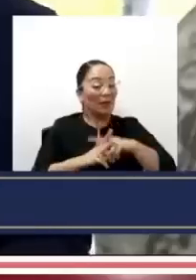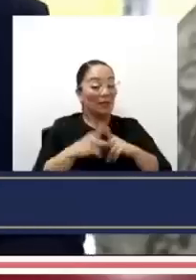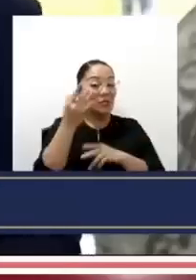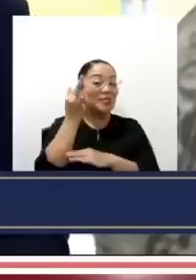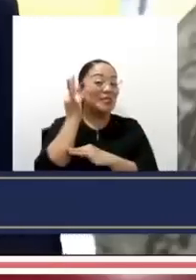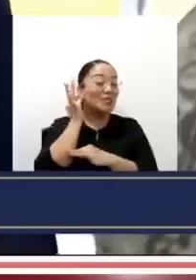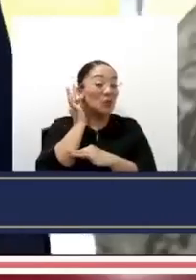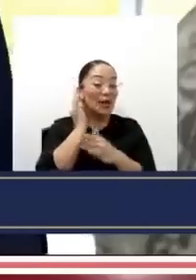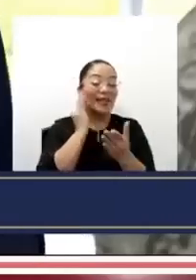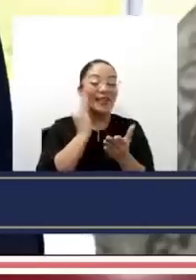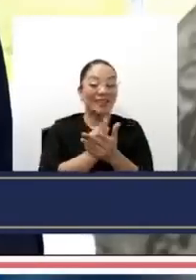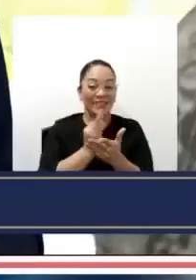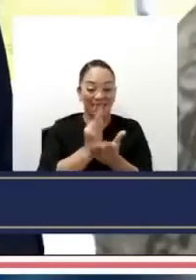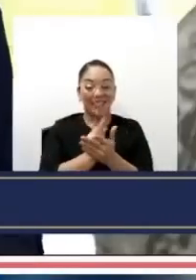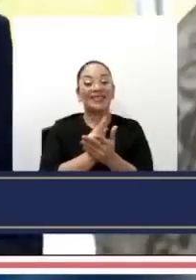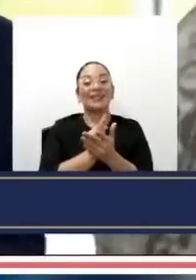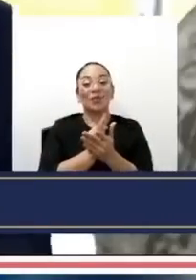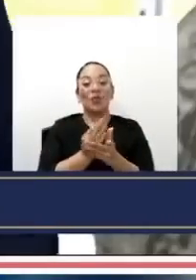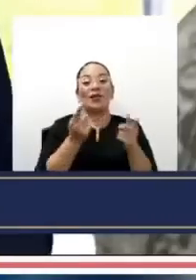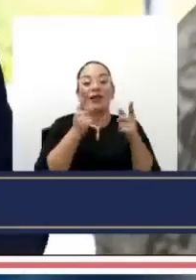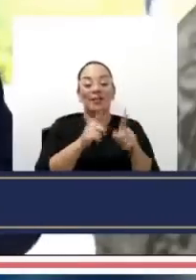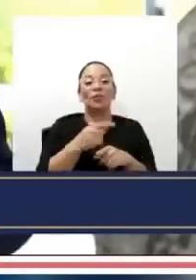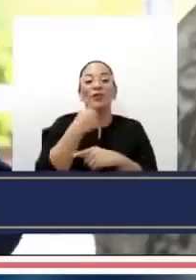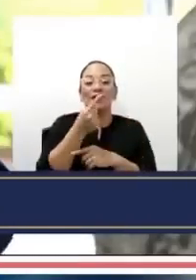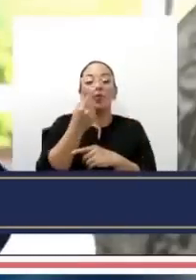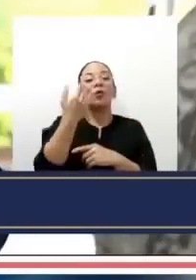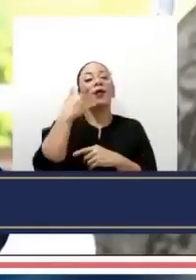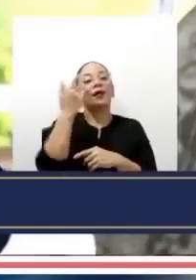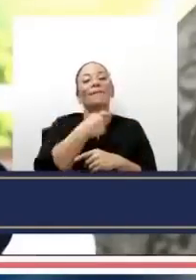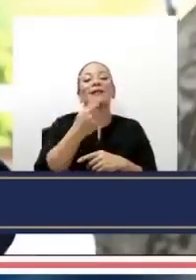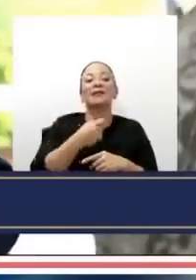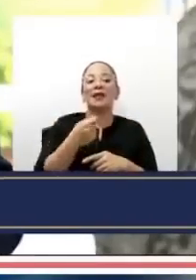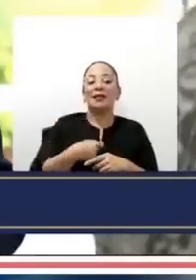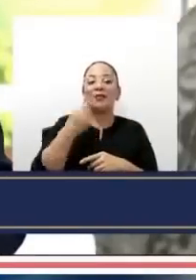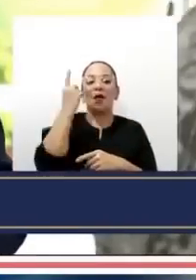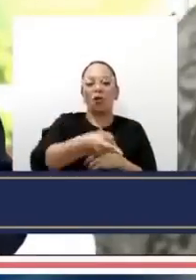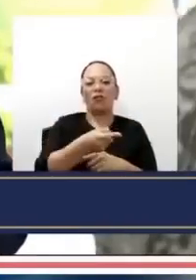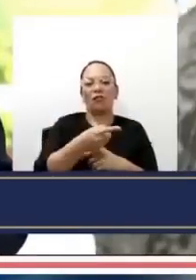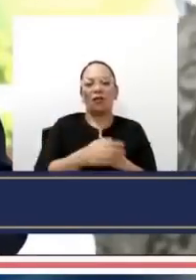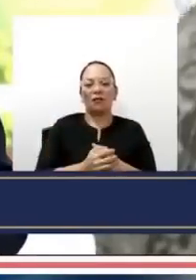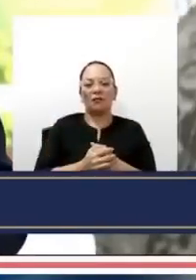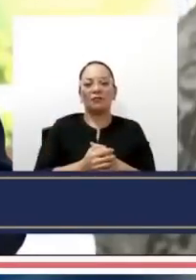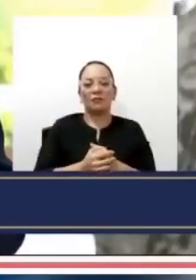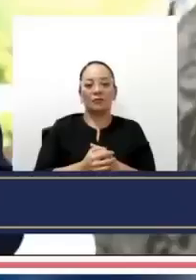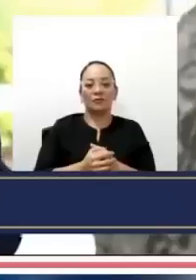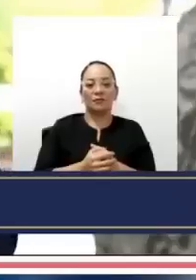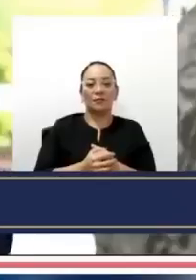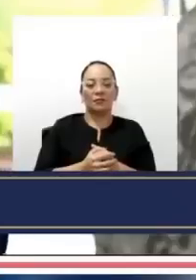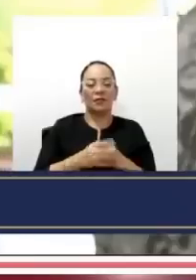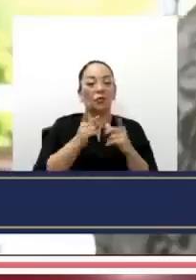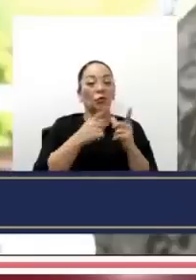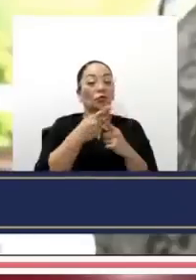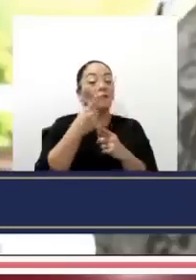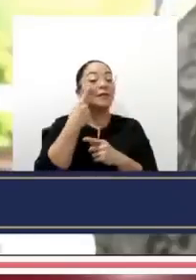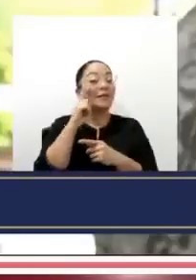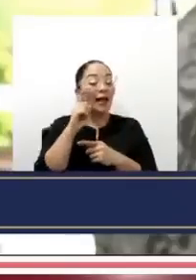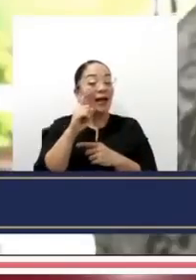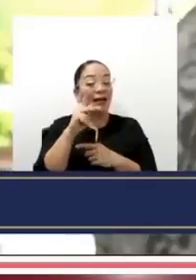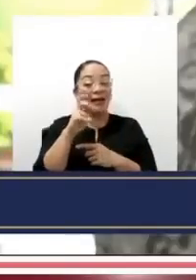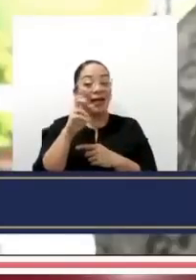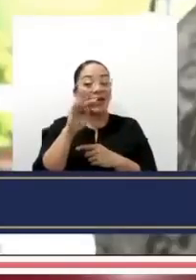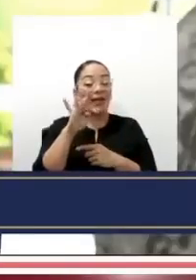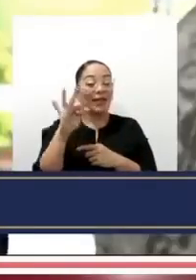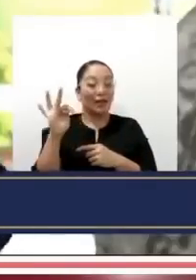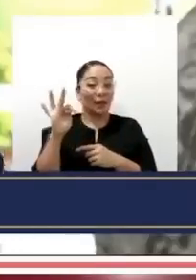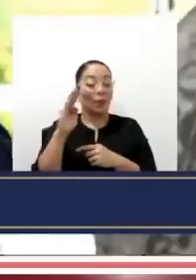señora de testigo en el caso y dijo que era el presidente el que había dado la orden. Ah. Entonces un fiscal que se llama Kenneth Bonilla